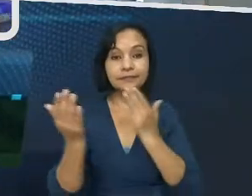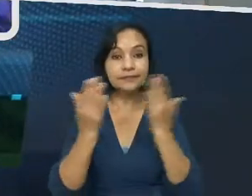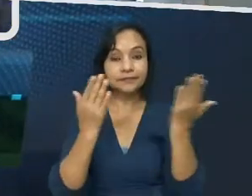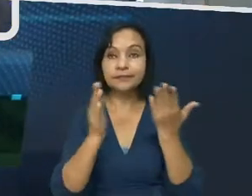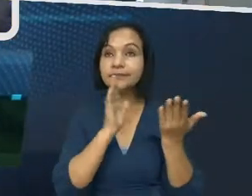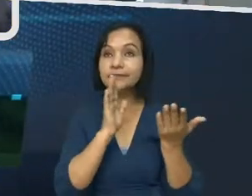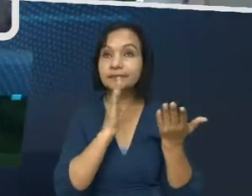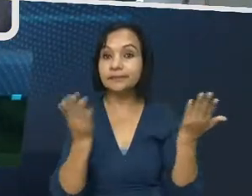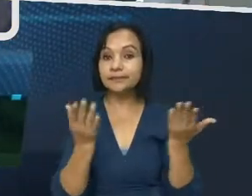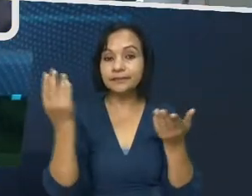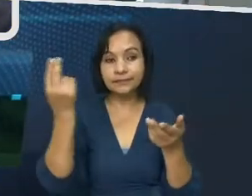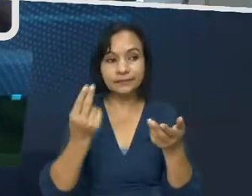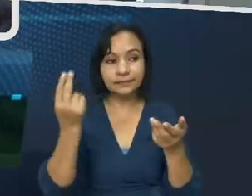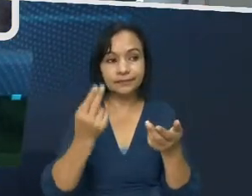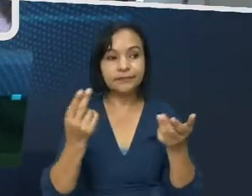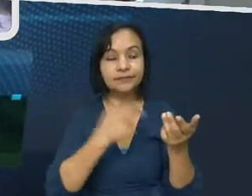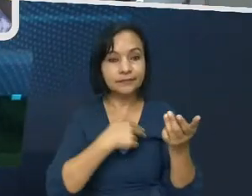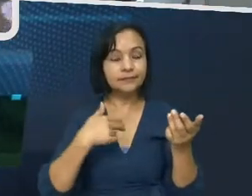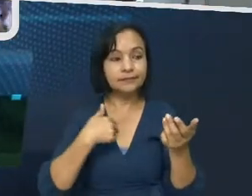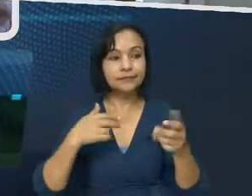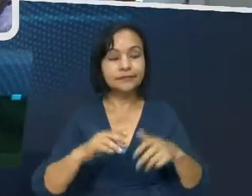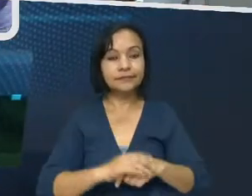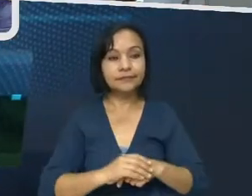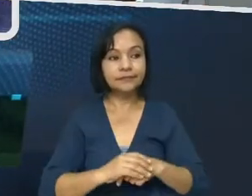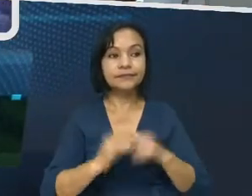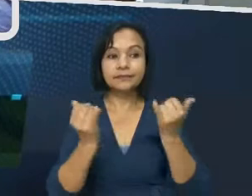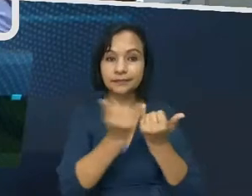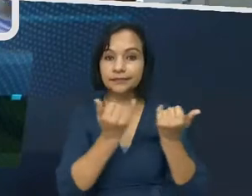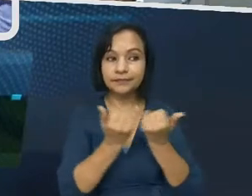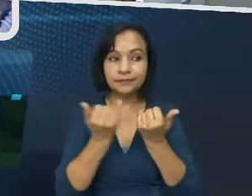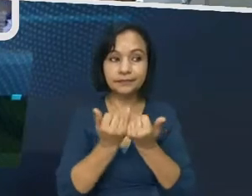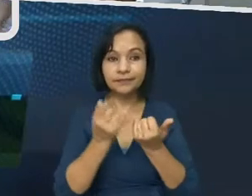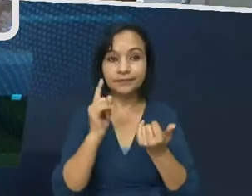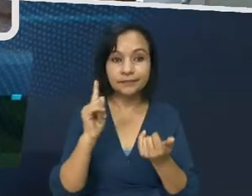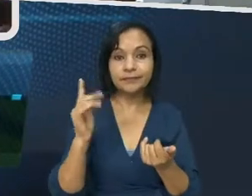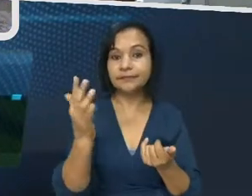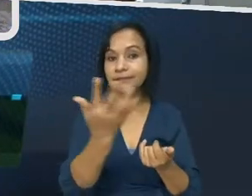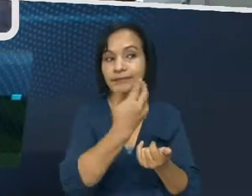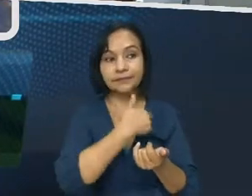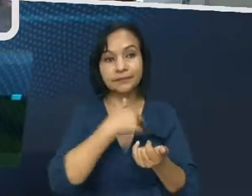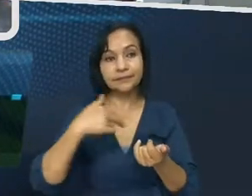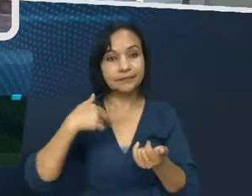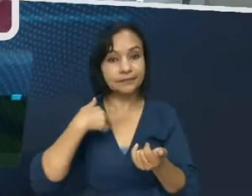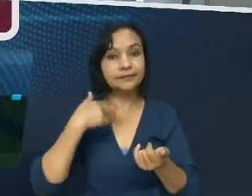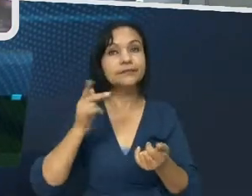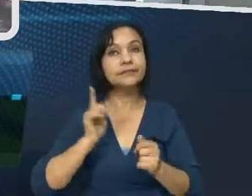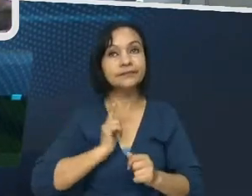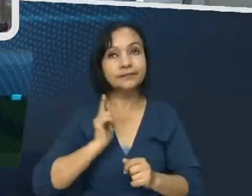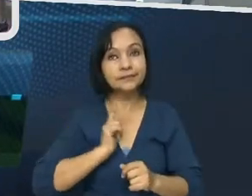comparativamente hablando, pues, con el uso del recurso le dan. Entonces, además, con ello nosotros vamos a